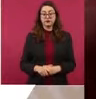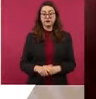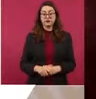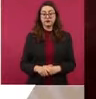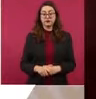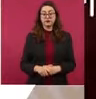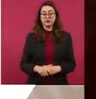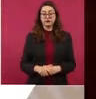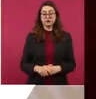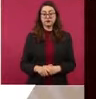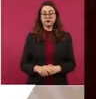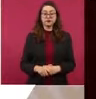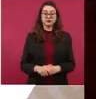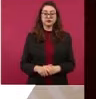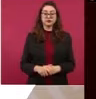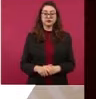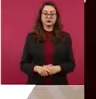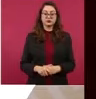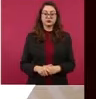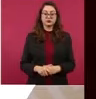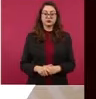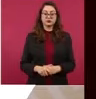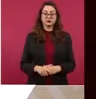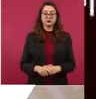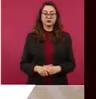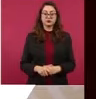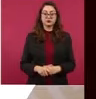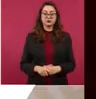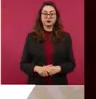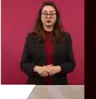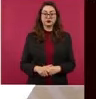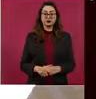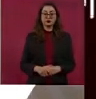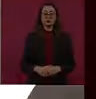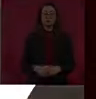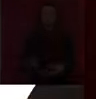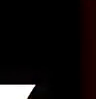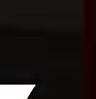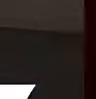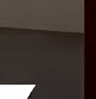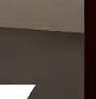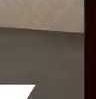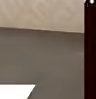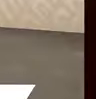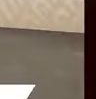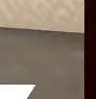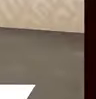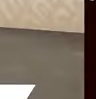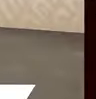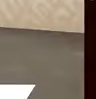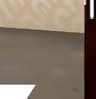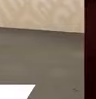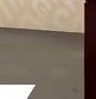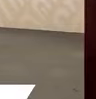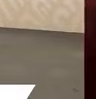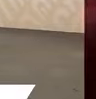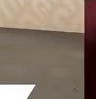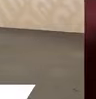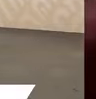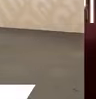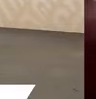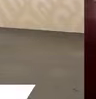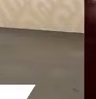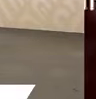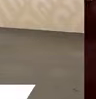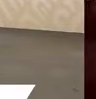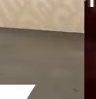fines que no fueran los de la autosuficiencia alimentaria. No se tolera la corrupción para nadie,